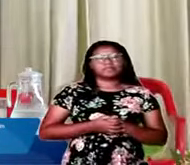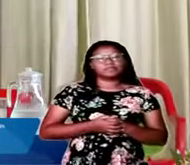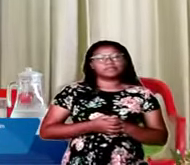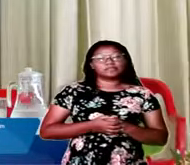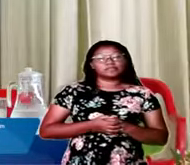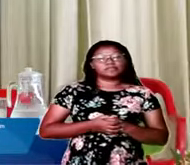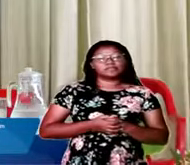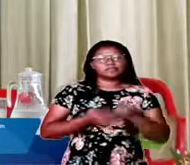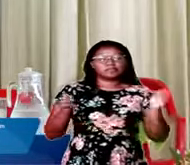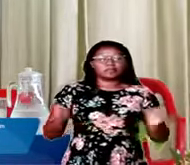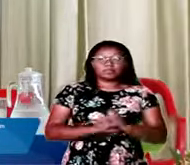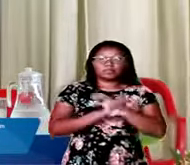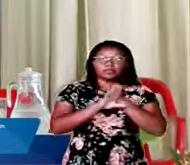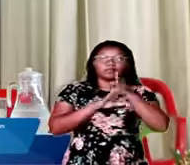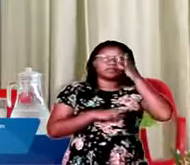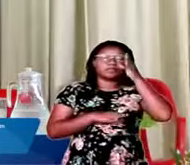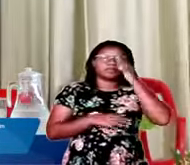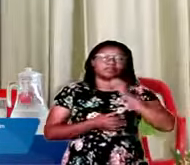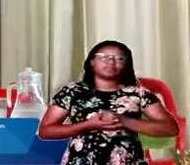Gloria a Dios.